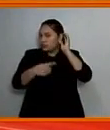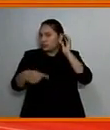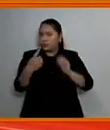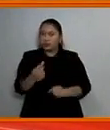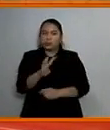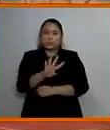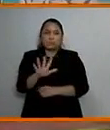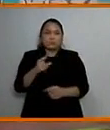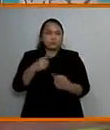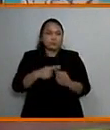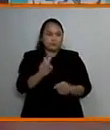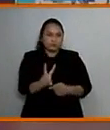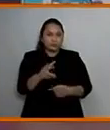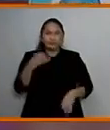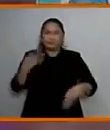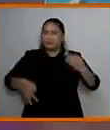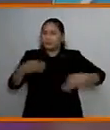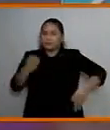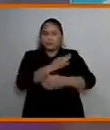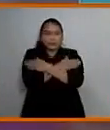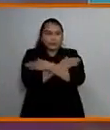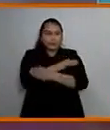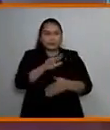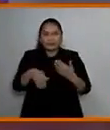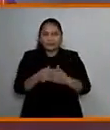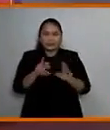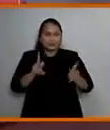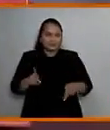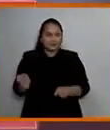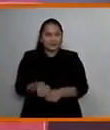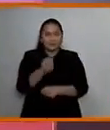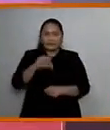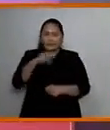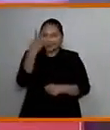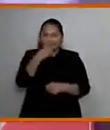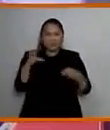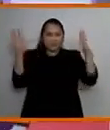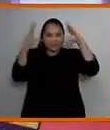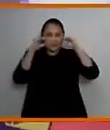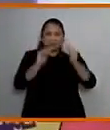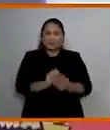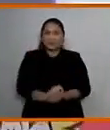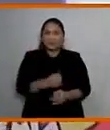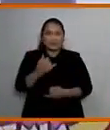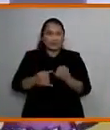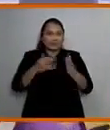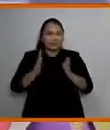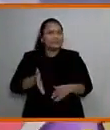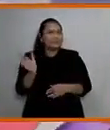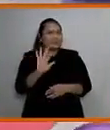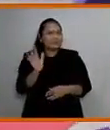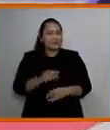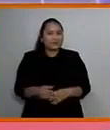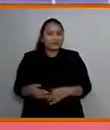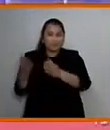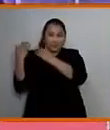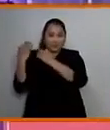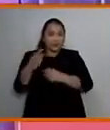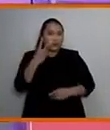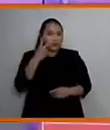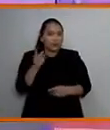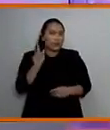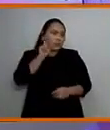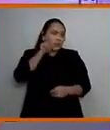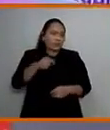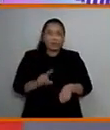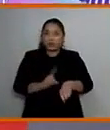145 2 muchas felicidades a todos los ganadores en esta bonita noche jugadores me despido pero lo centramos el